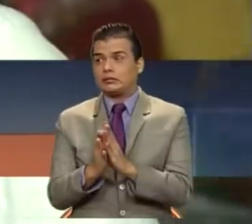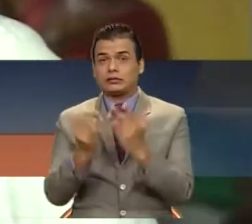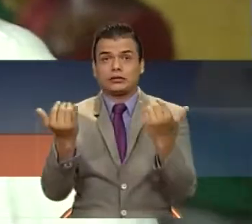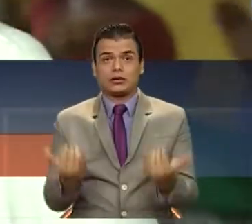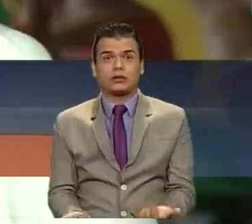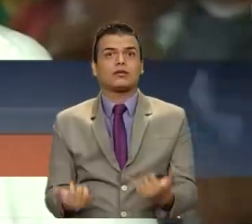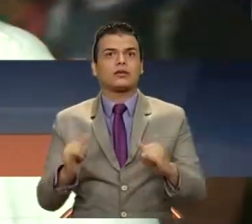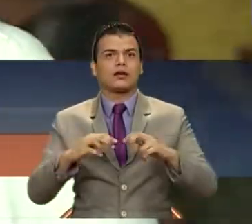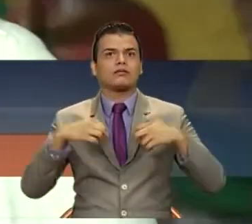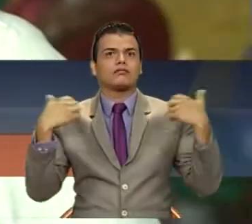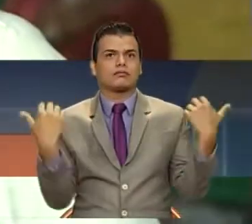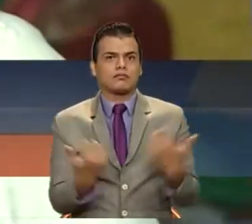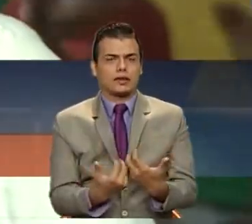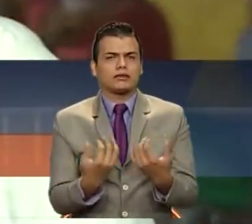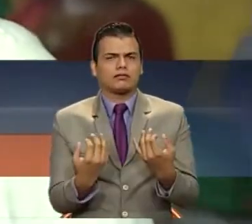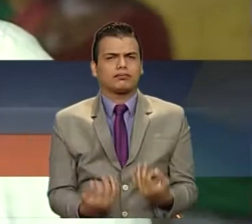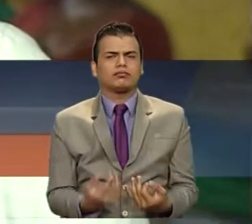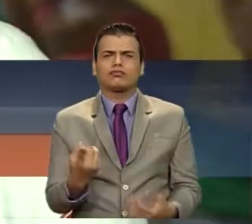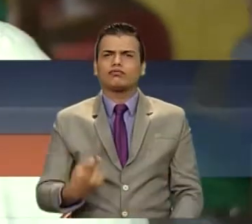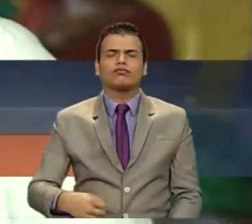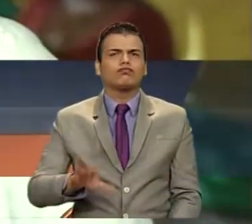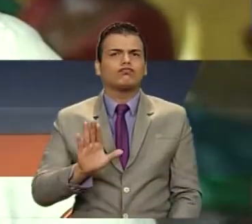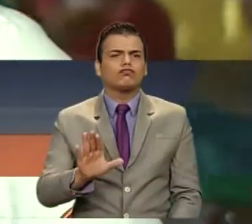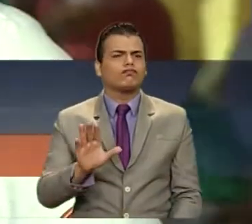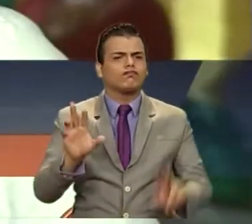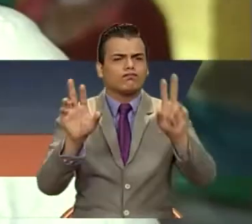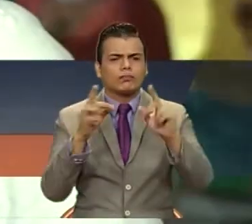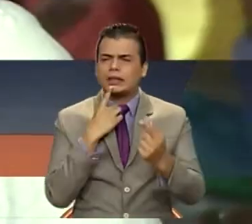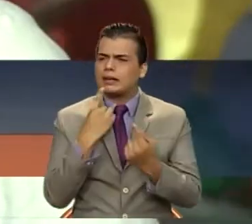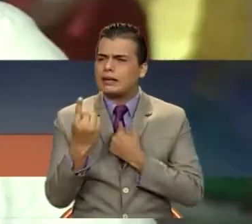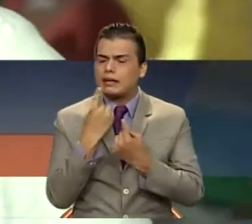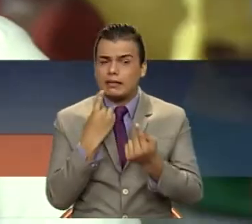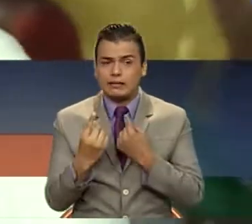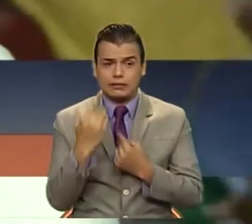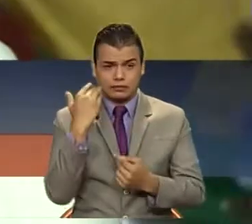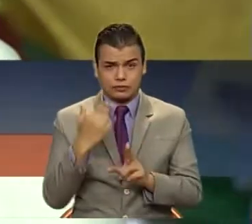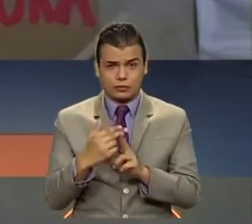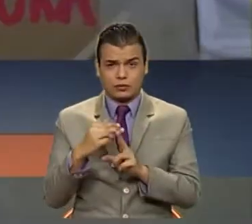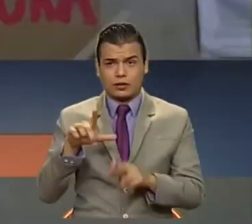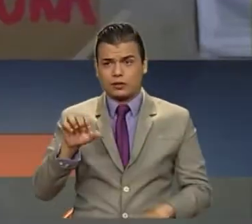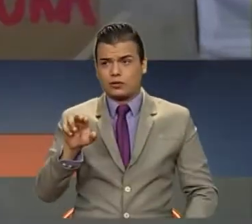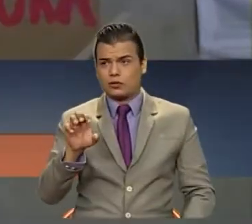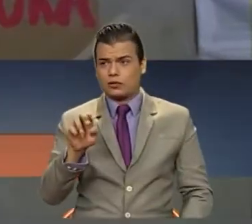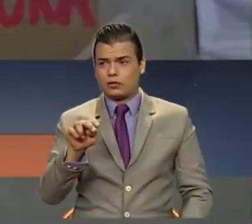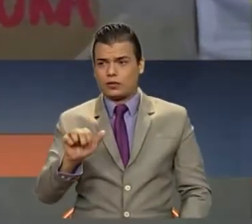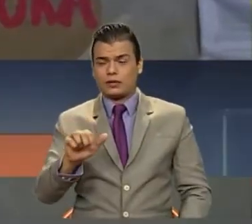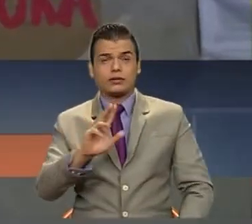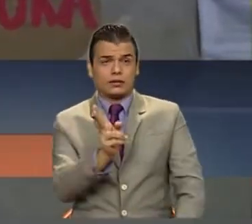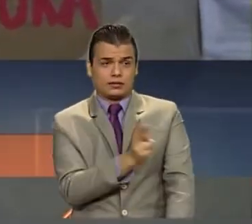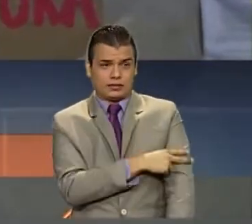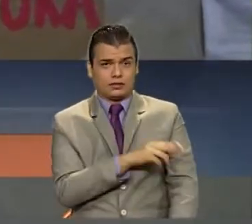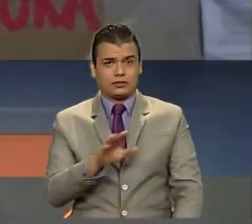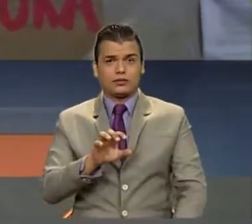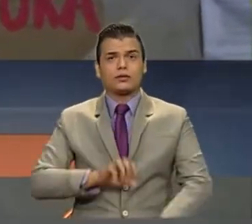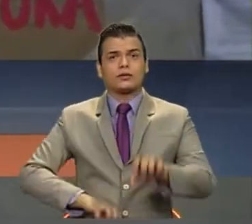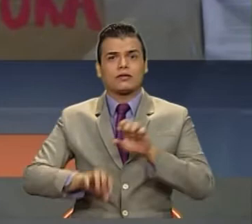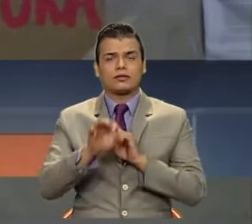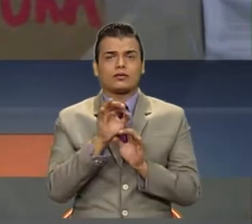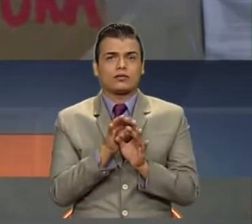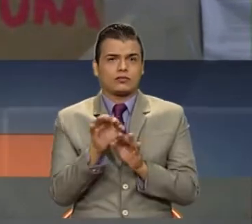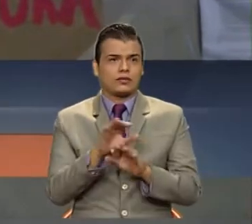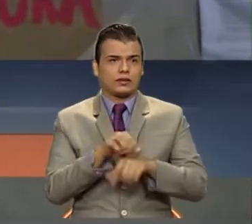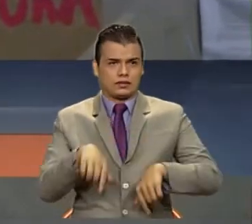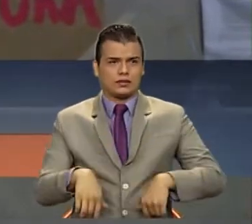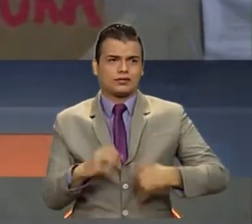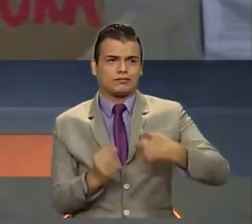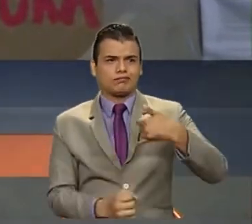tiene una mesa, digamos, de diálogo con la doctora Lorena, quien es la delegada de la Defensoría del Pueblo, aquí el